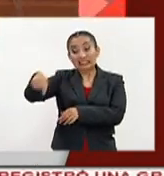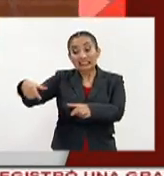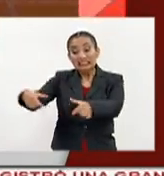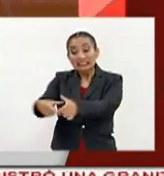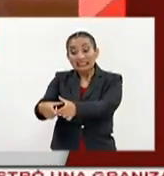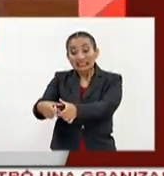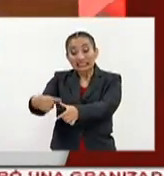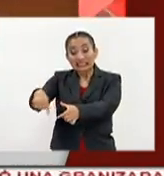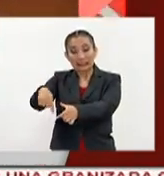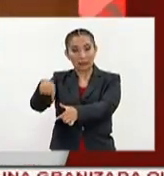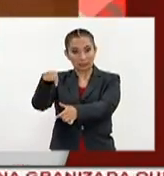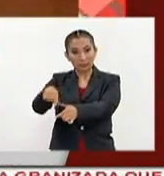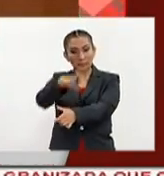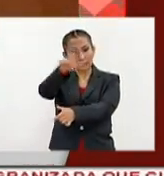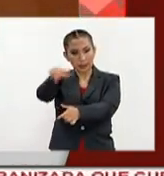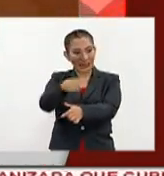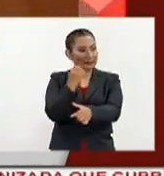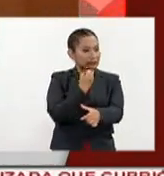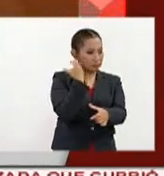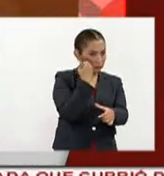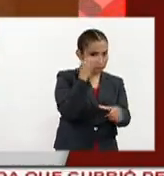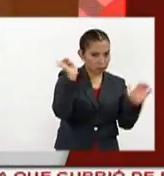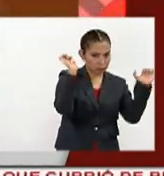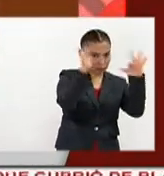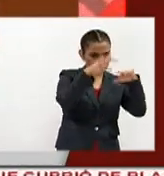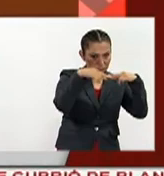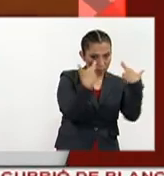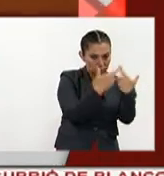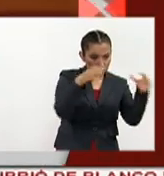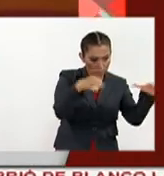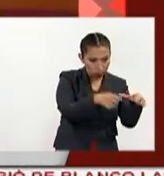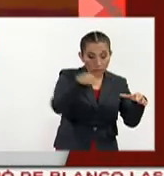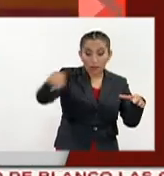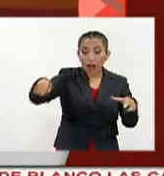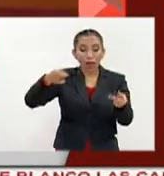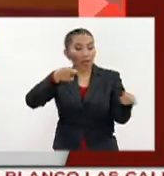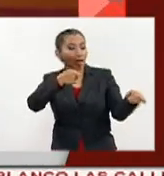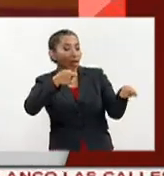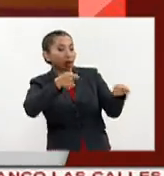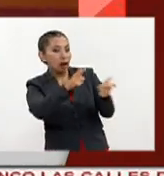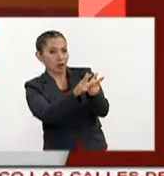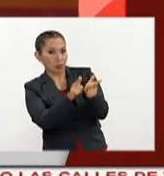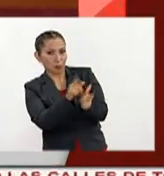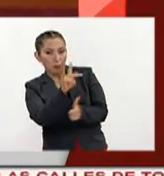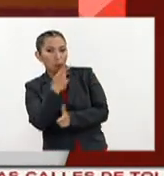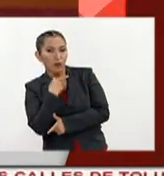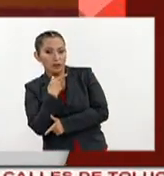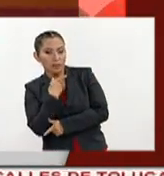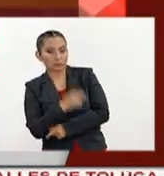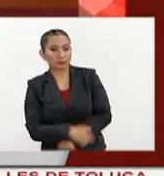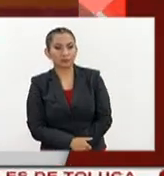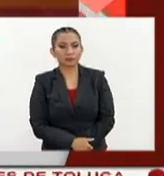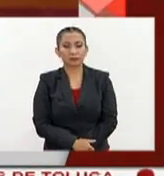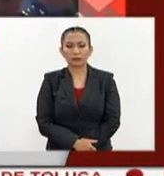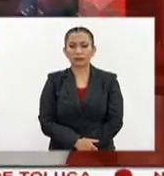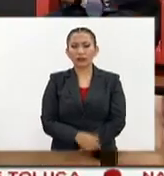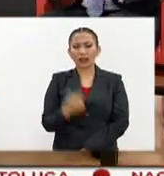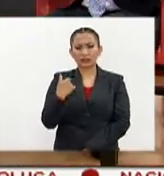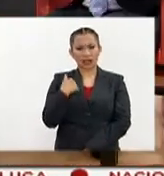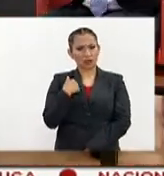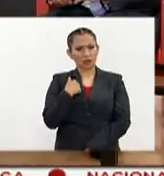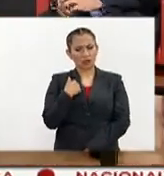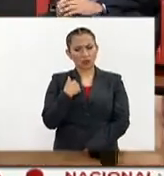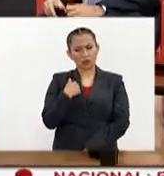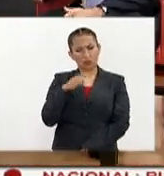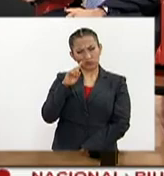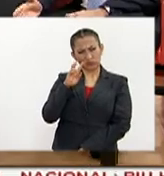instancia que después del Congreso Nacional dirige los trabajos del partido. Sí, a mí me llama mucho la atención que además